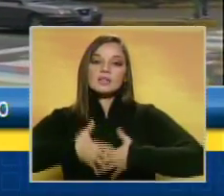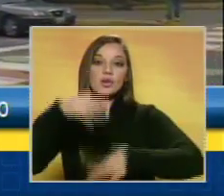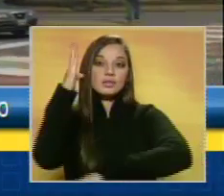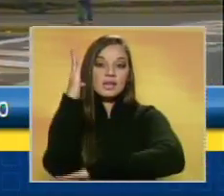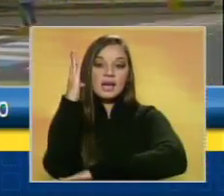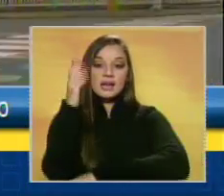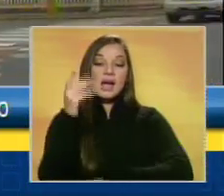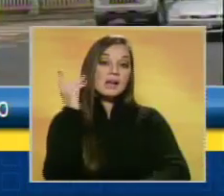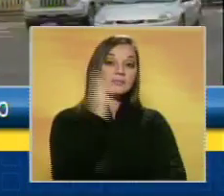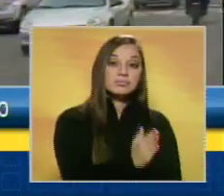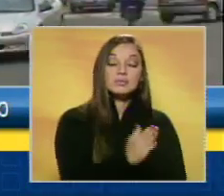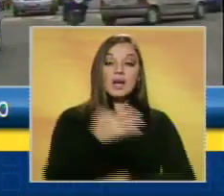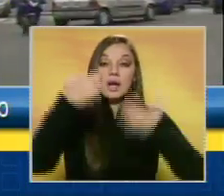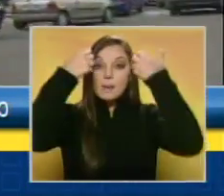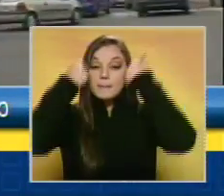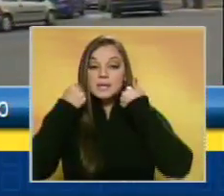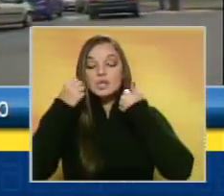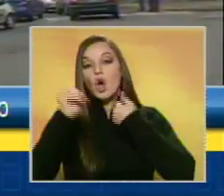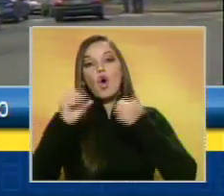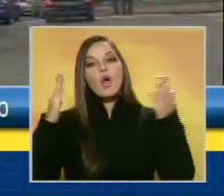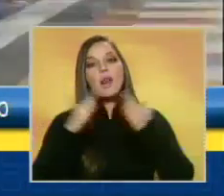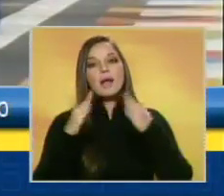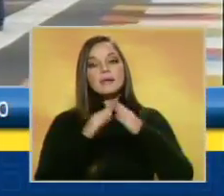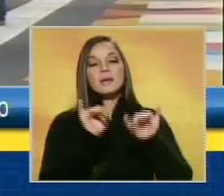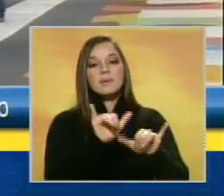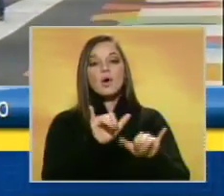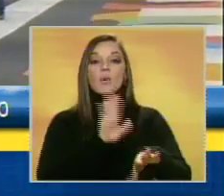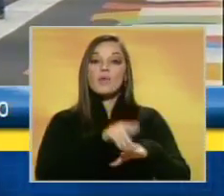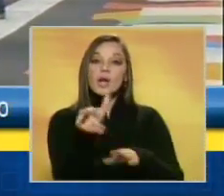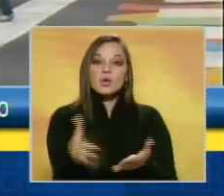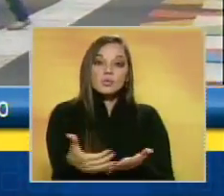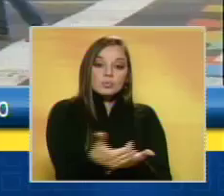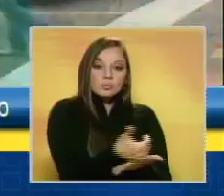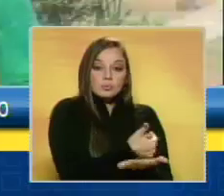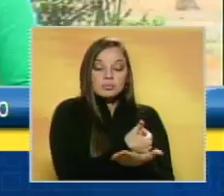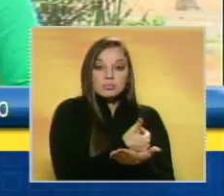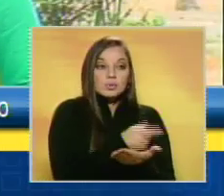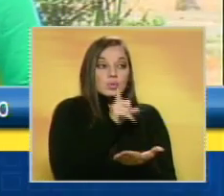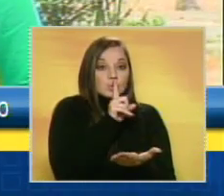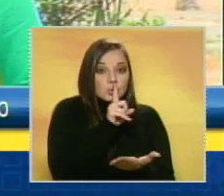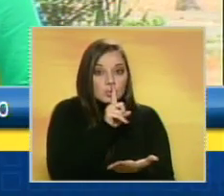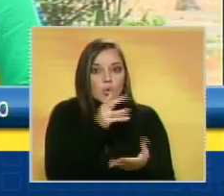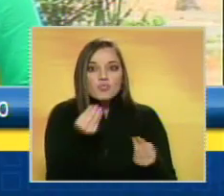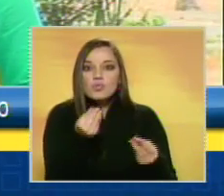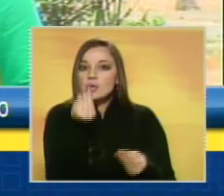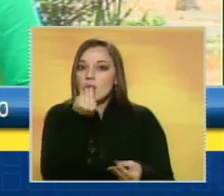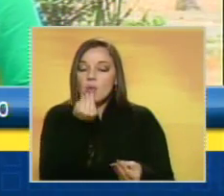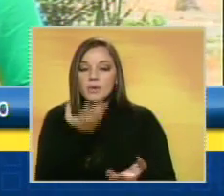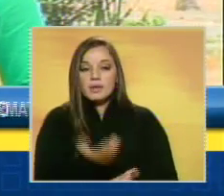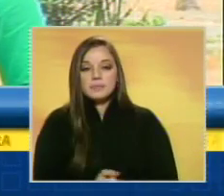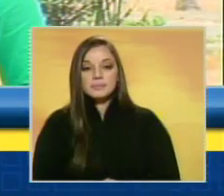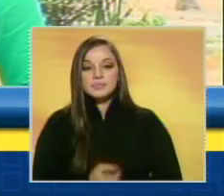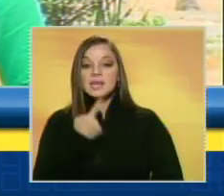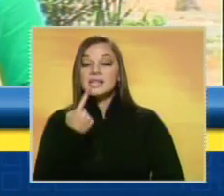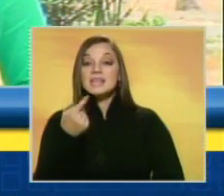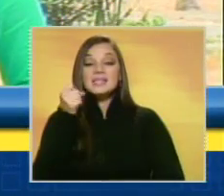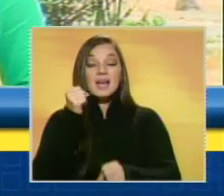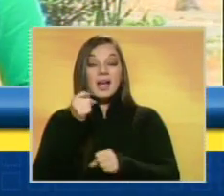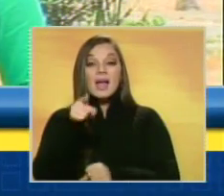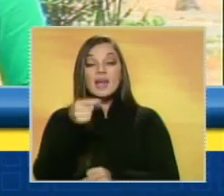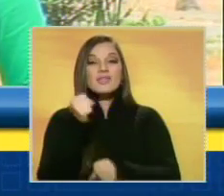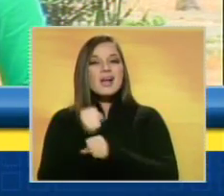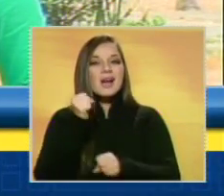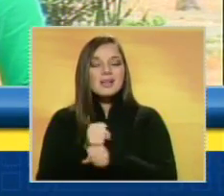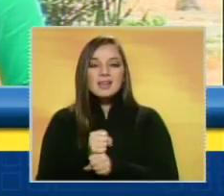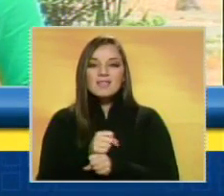de libertad o arresto domiciliario acusados de acaparamiento. Los empresarios afiliados a Fedecámaras Lara están haciendo trabajo de calle con